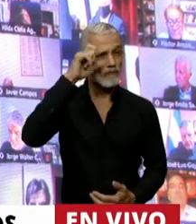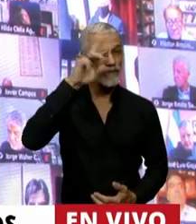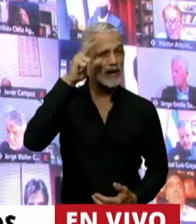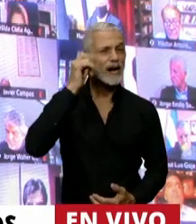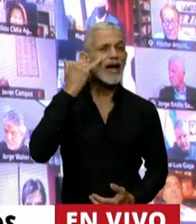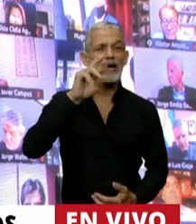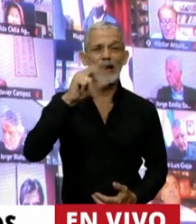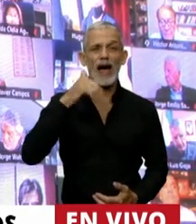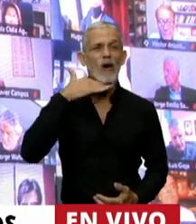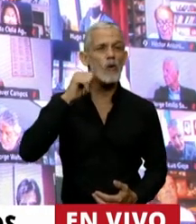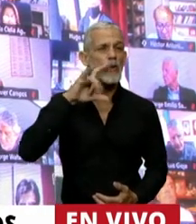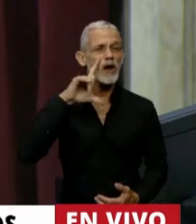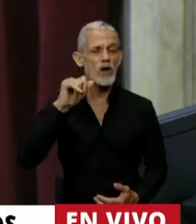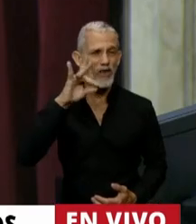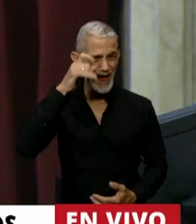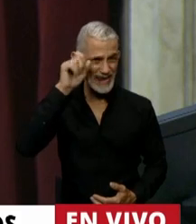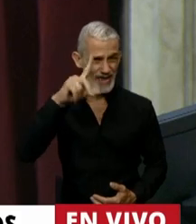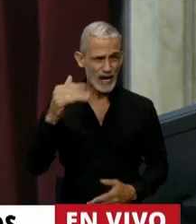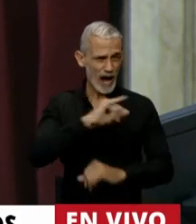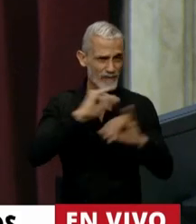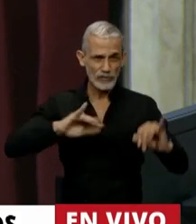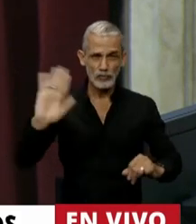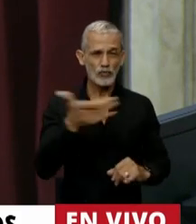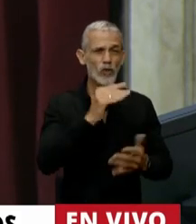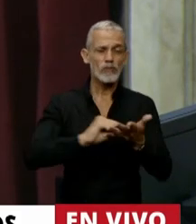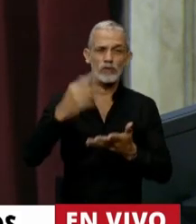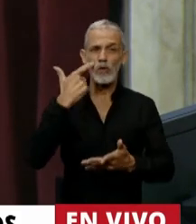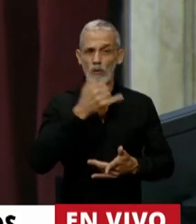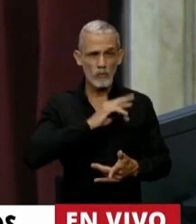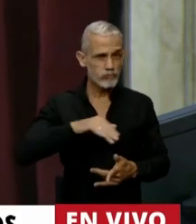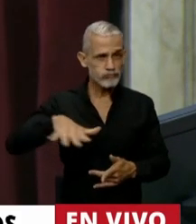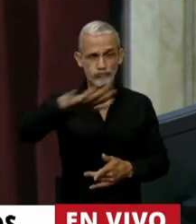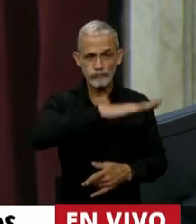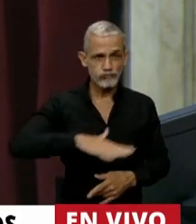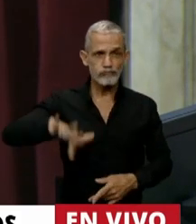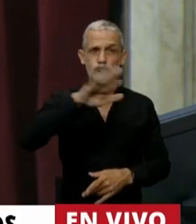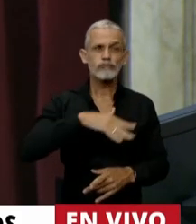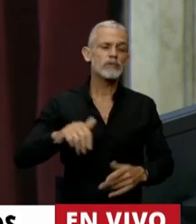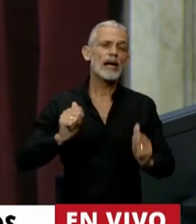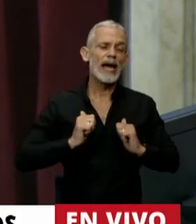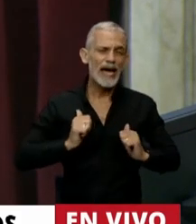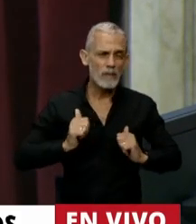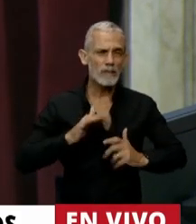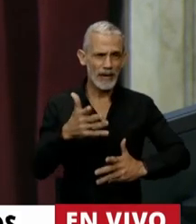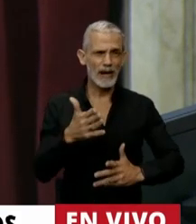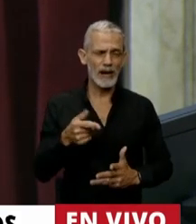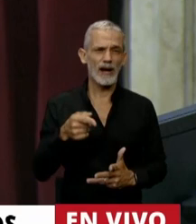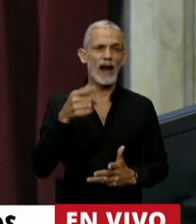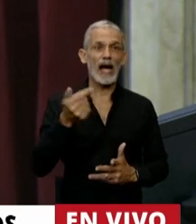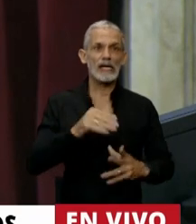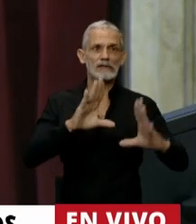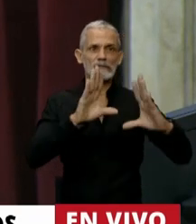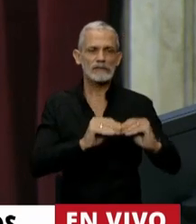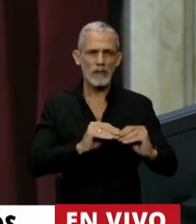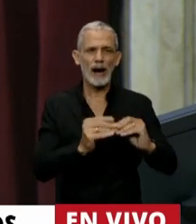Ferreira Julio Daniel. Le quiero recordar a los señores diputados y diputadas que esperen a que se des, a que se apague